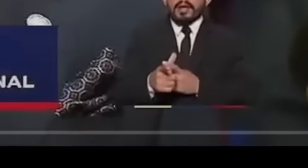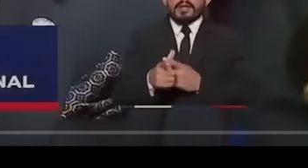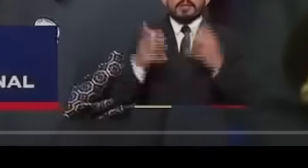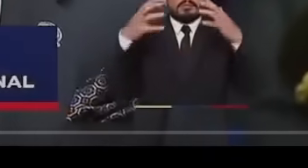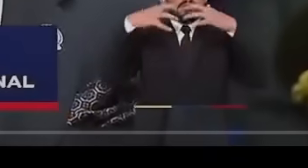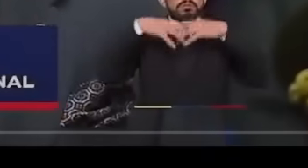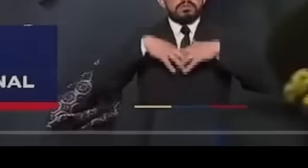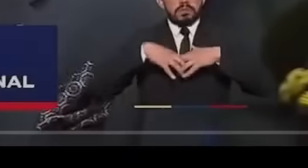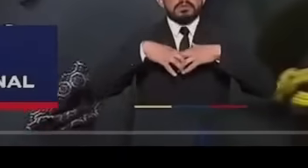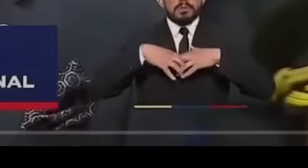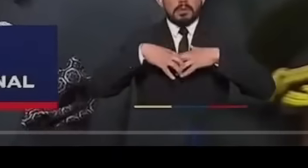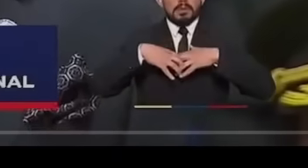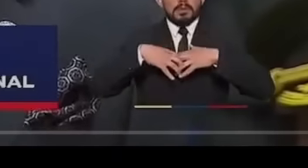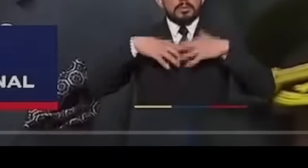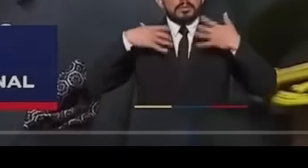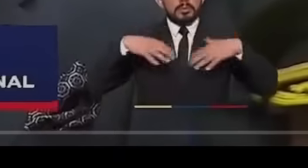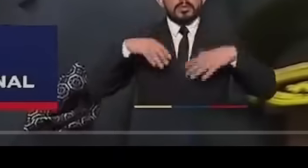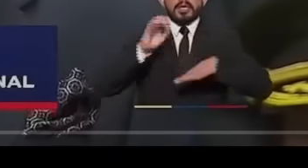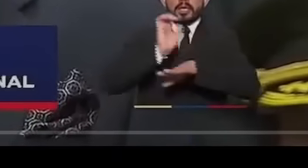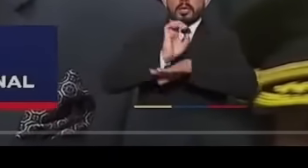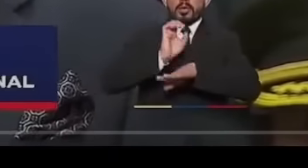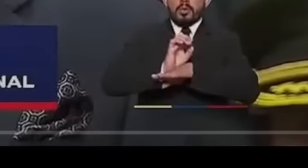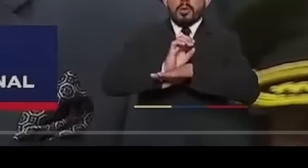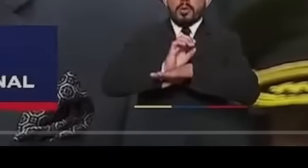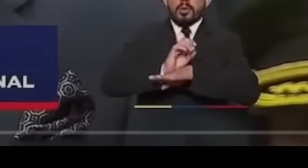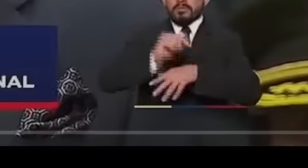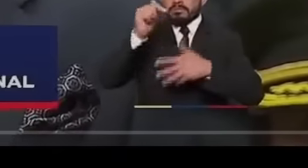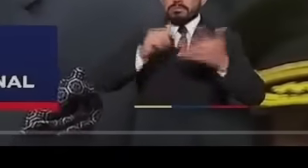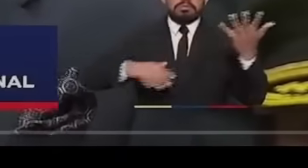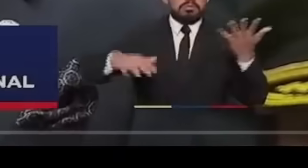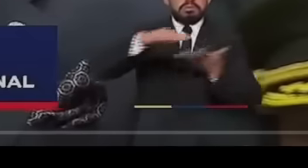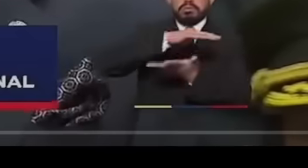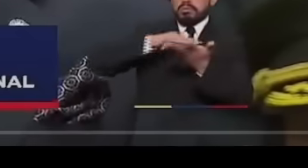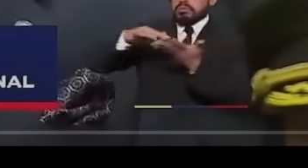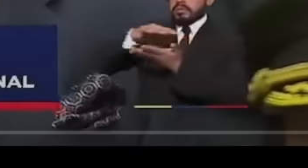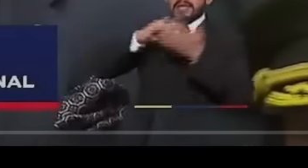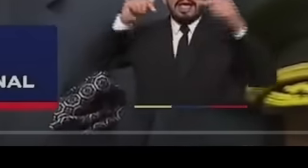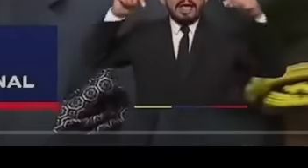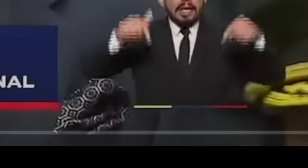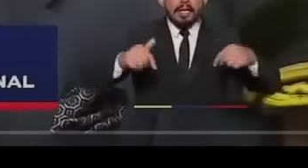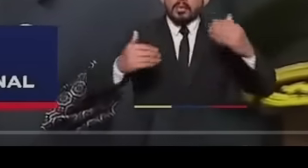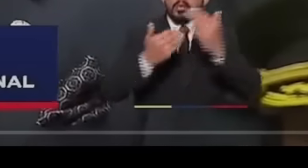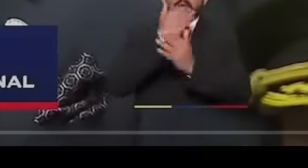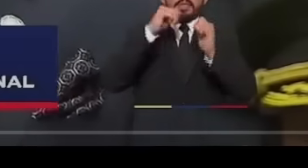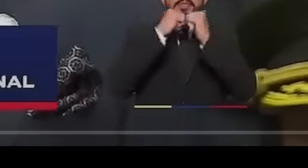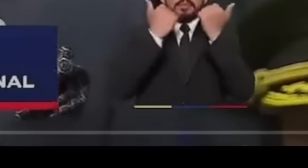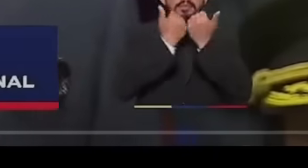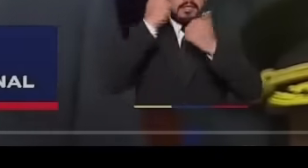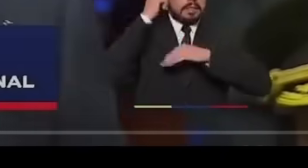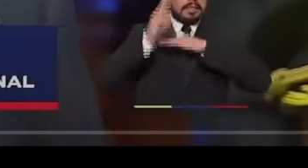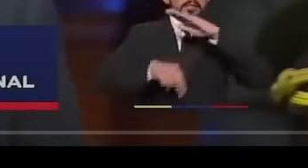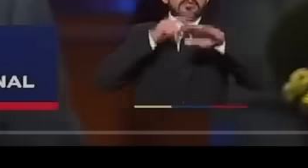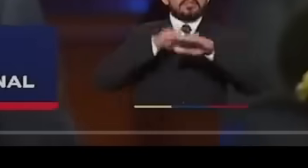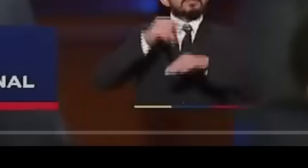que vive nuestra historia republicana en todos estos ámbitos. Esta Asamblea Nacional sabe